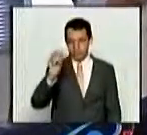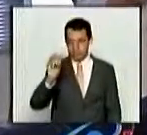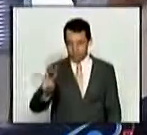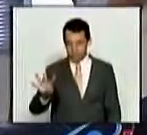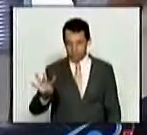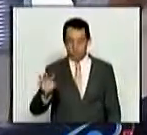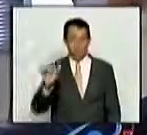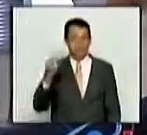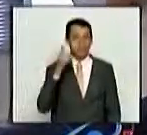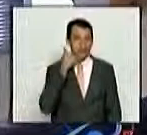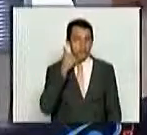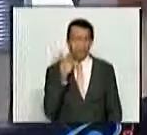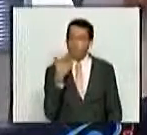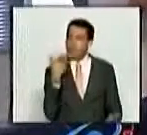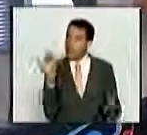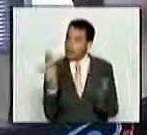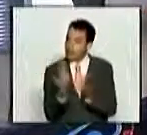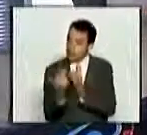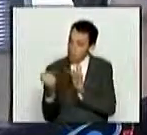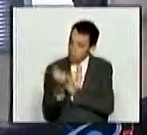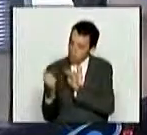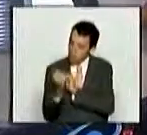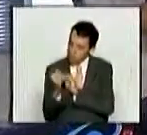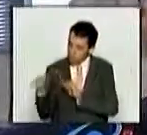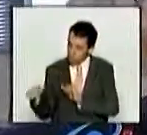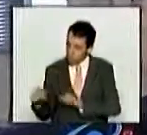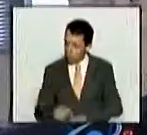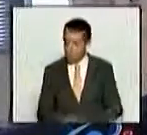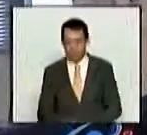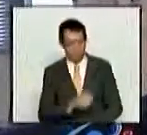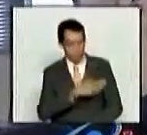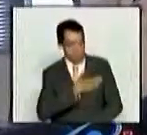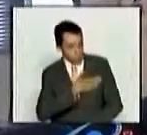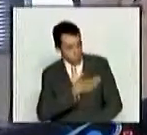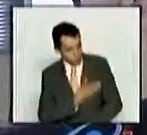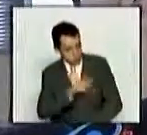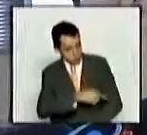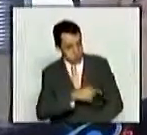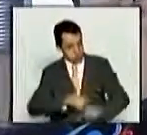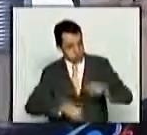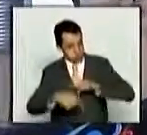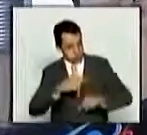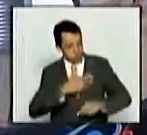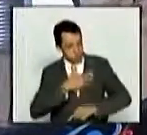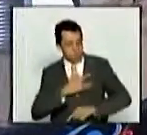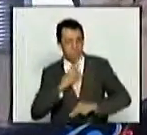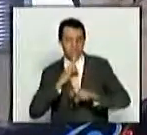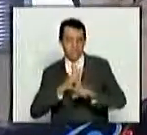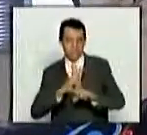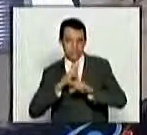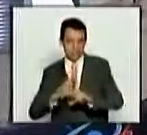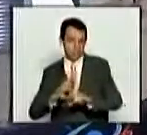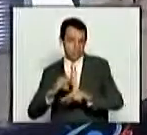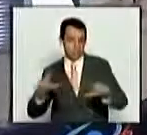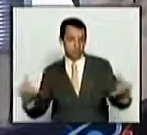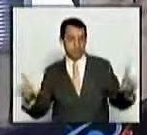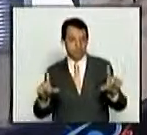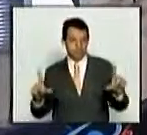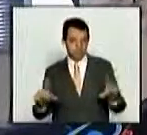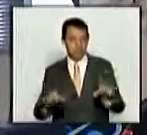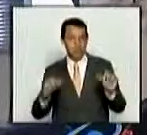330-7104. Muchas gracias, Raúl, por estar con nosotros. Muchas gracias a usted, doctor Rojas, muchas gracias a los televidentes, y pueden